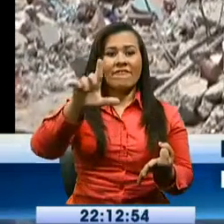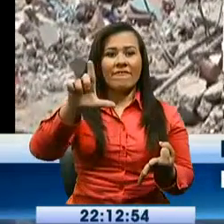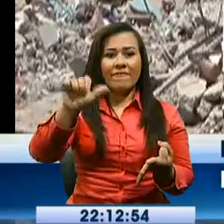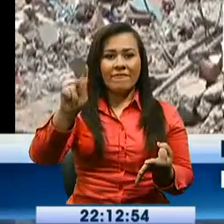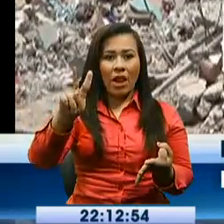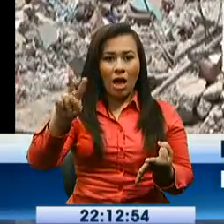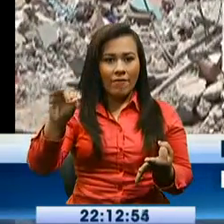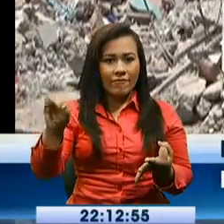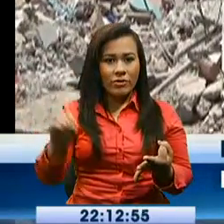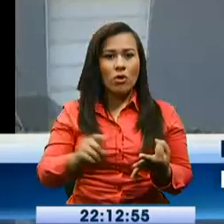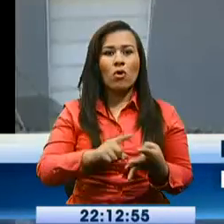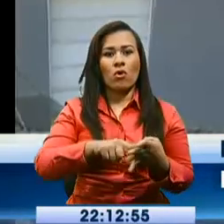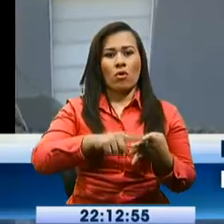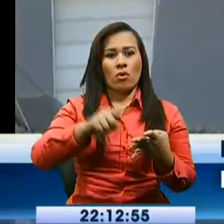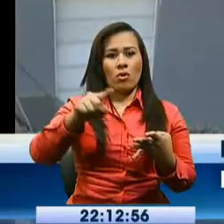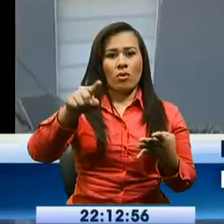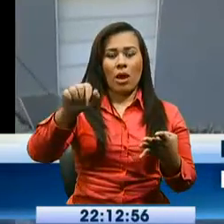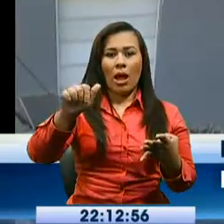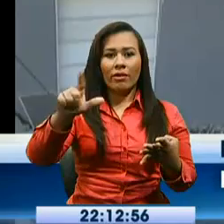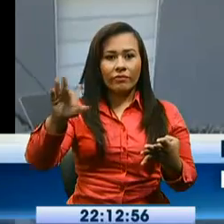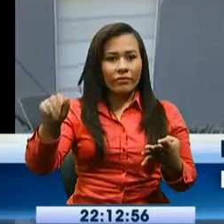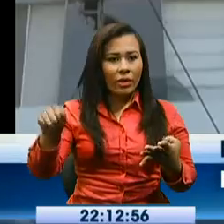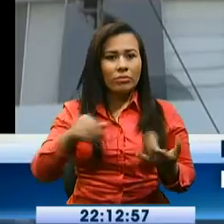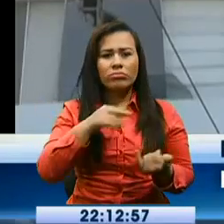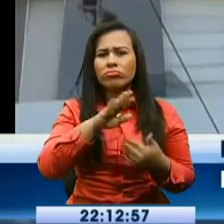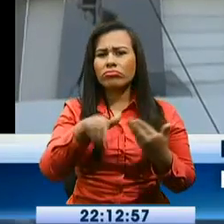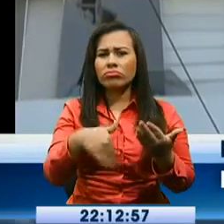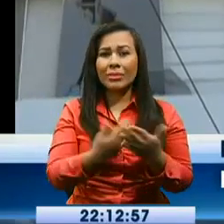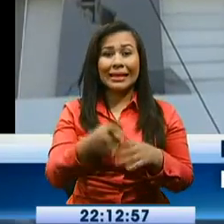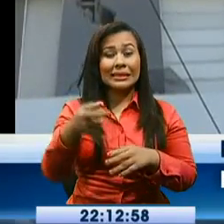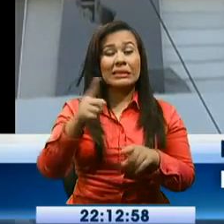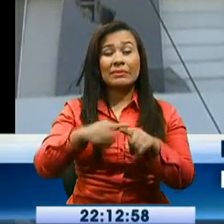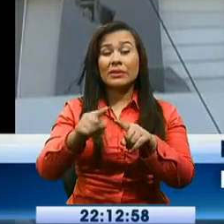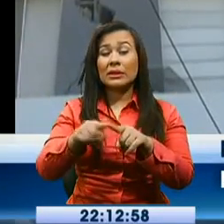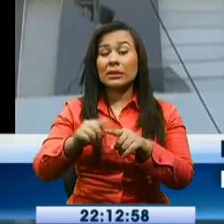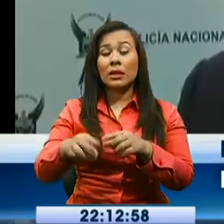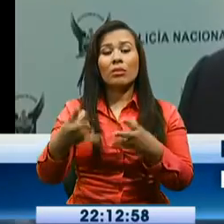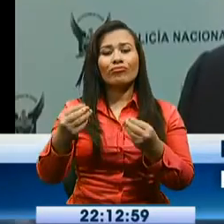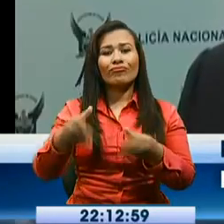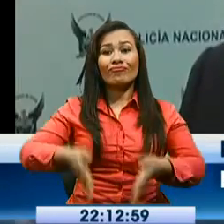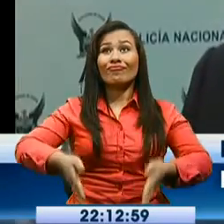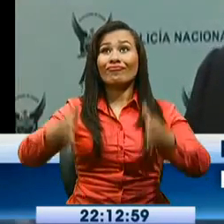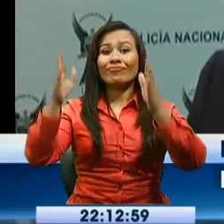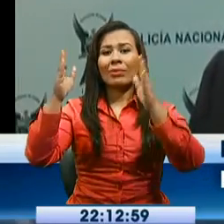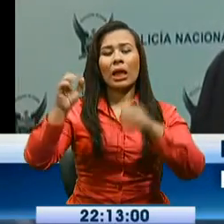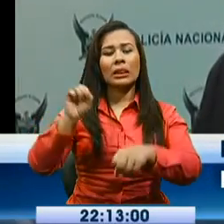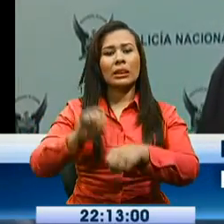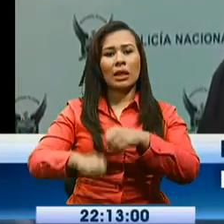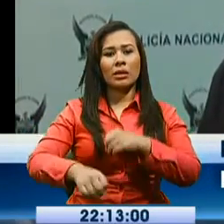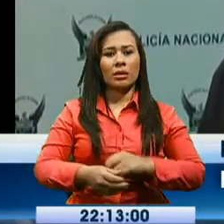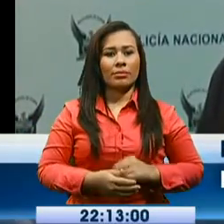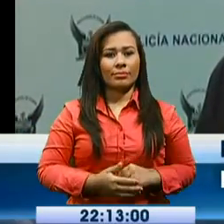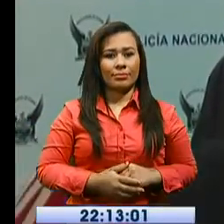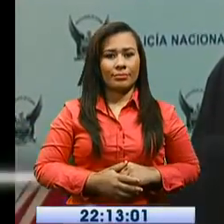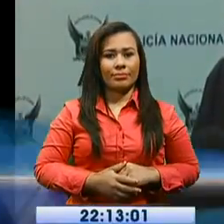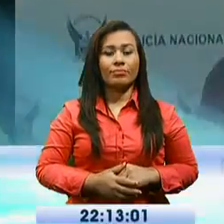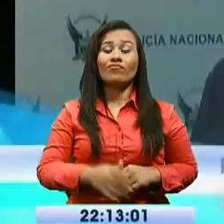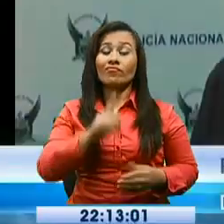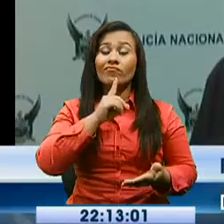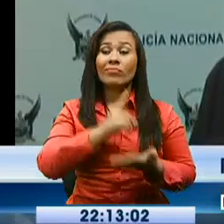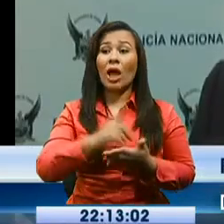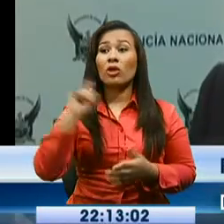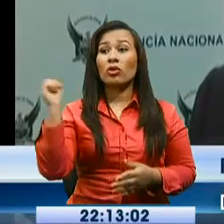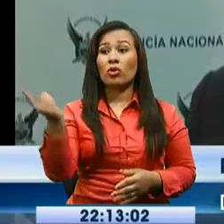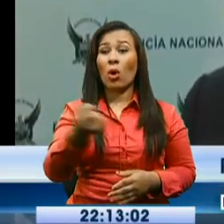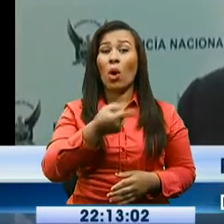de Manabí donde más hubo afectación a la infraestructura del sistema judicial. Estuvieron afectados prácticamente